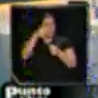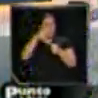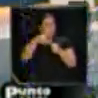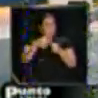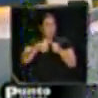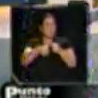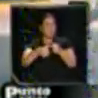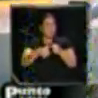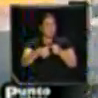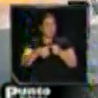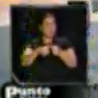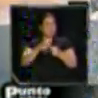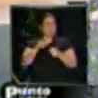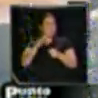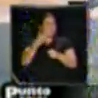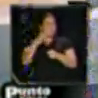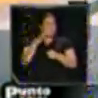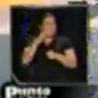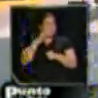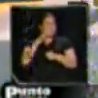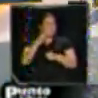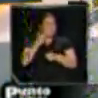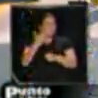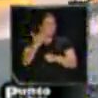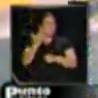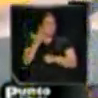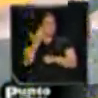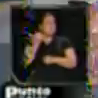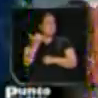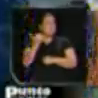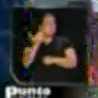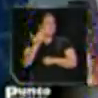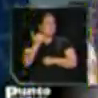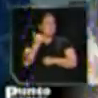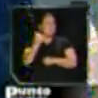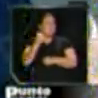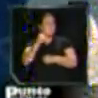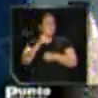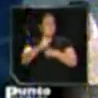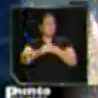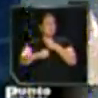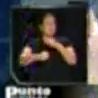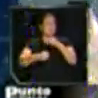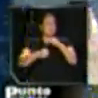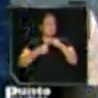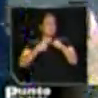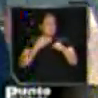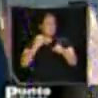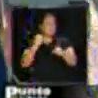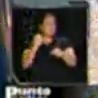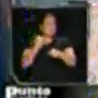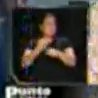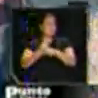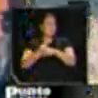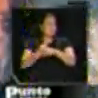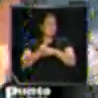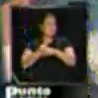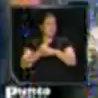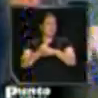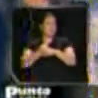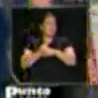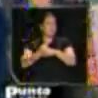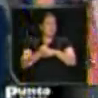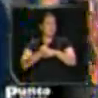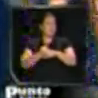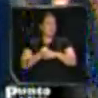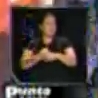que puede haber ser parte del asunto, pero creo que hay en la base una no comprensión de que esto no es un